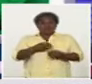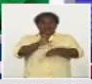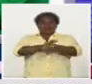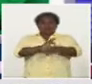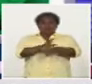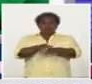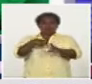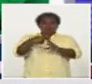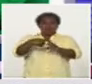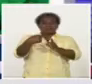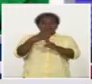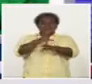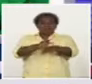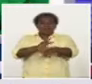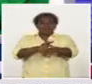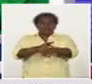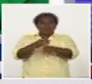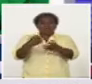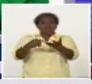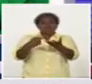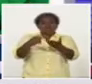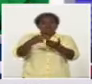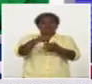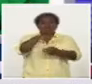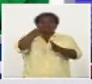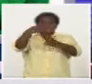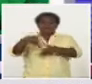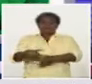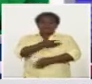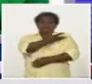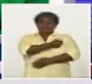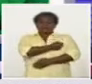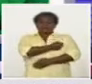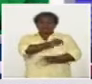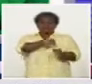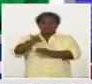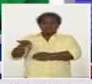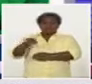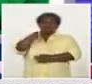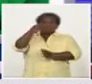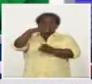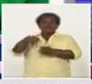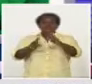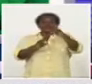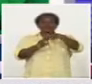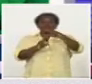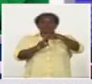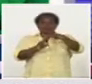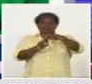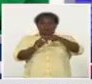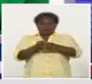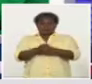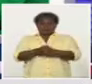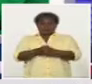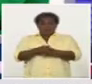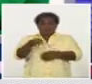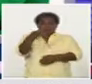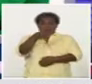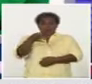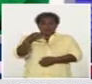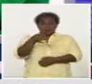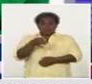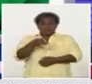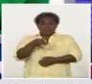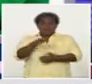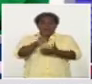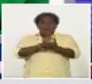desfavorable y lamentablemente fallece. Fallece en la provincia de Las Tunas, del municipio Manatí, un